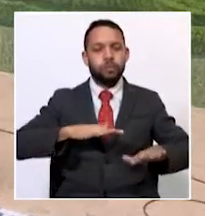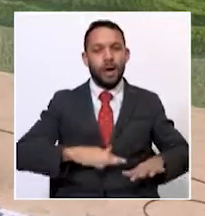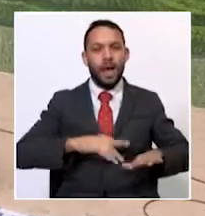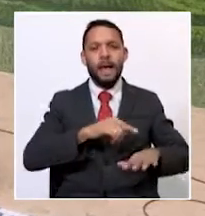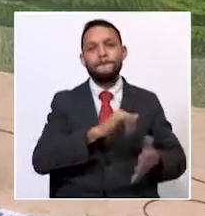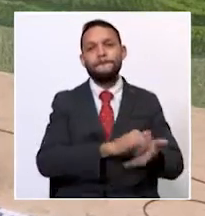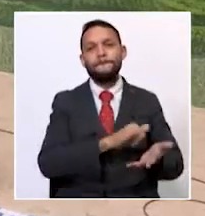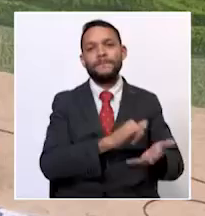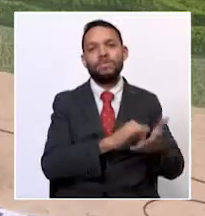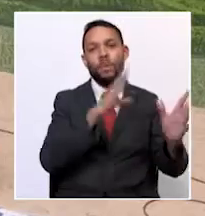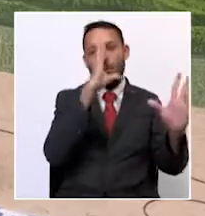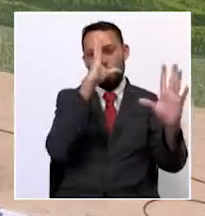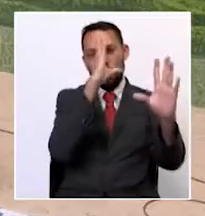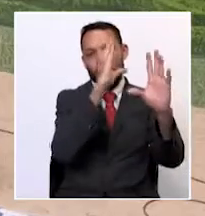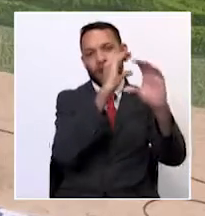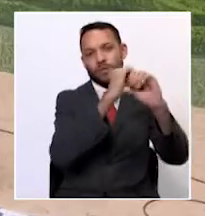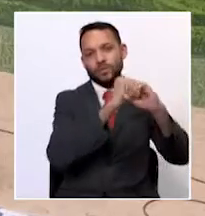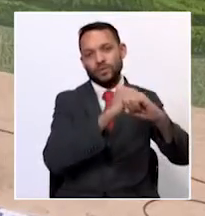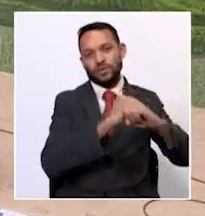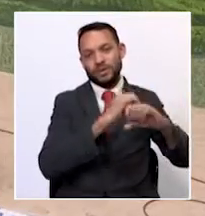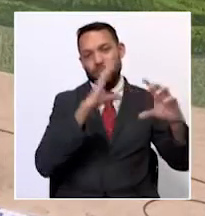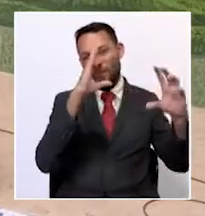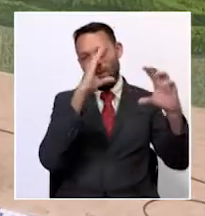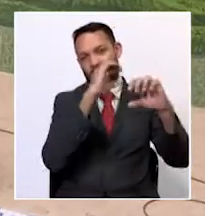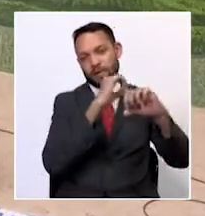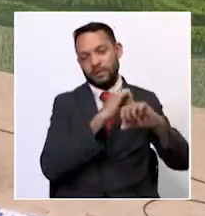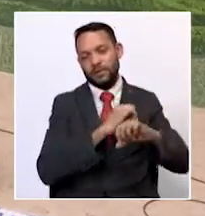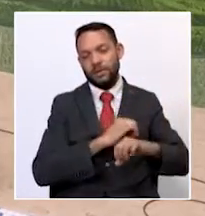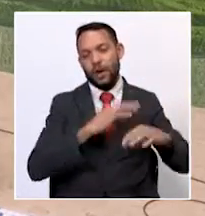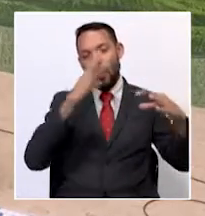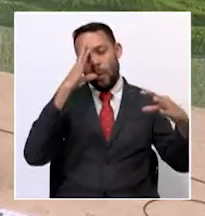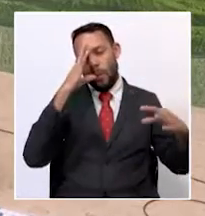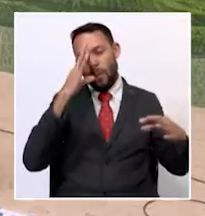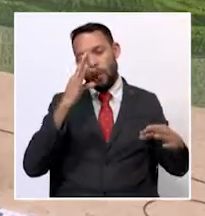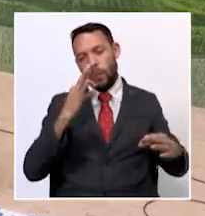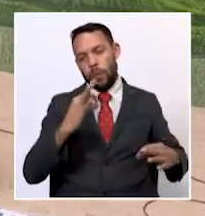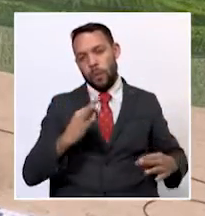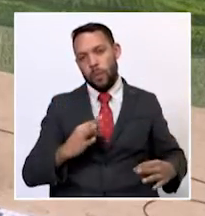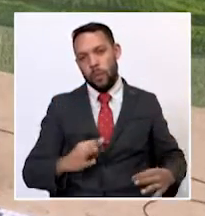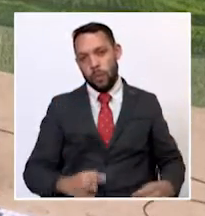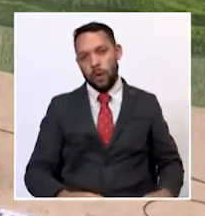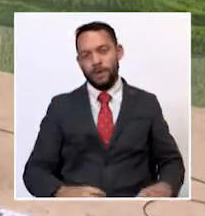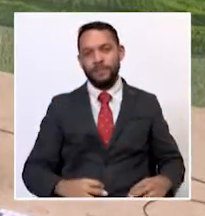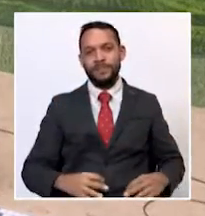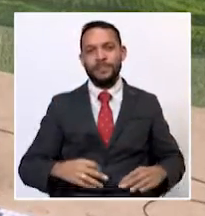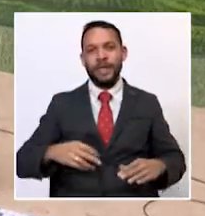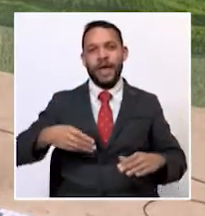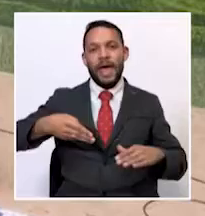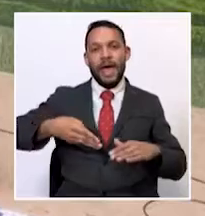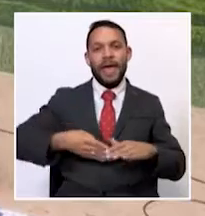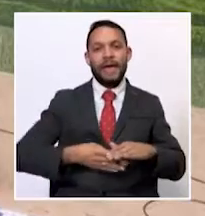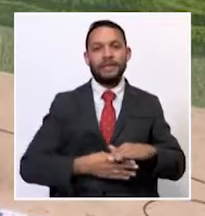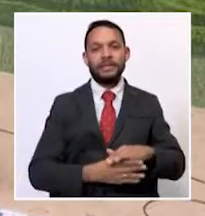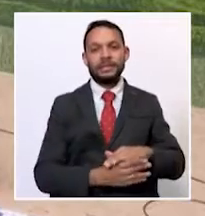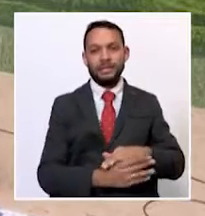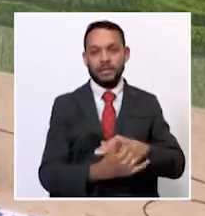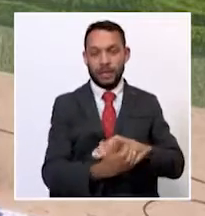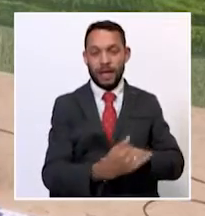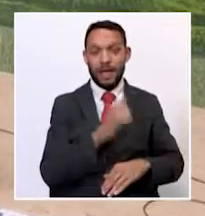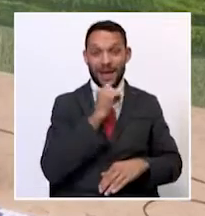haya silencio, para que haya tranquilidad y oscuridad. El paciente se introduce en la piscina y flota libremente a una temperatura